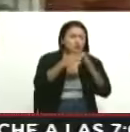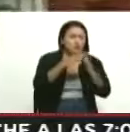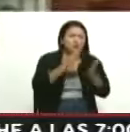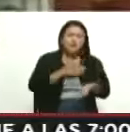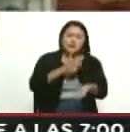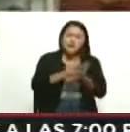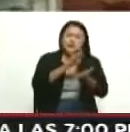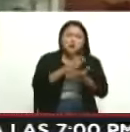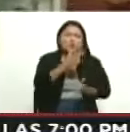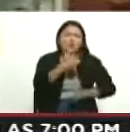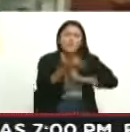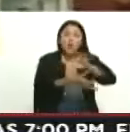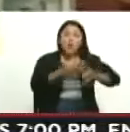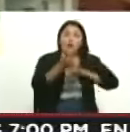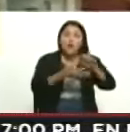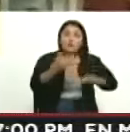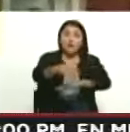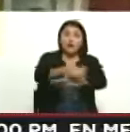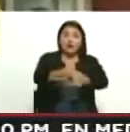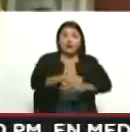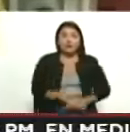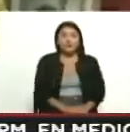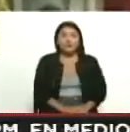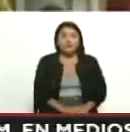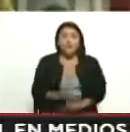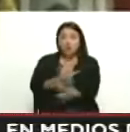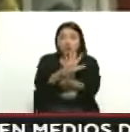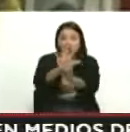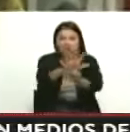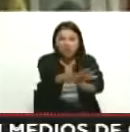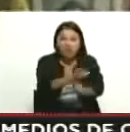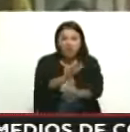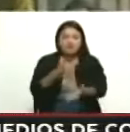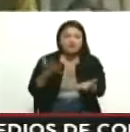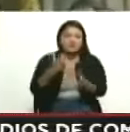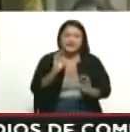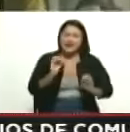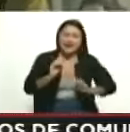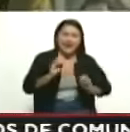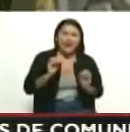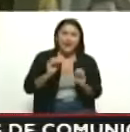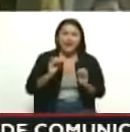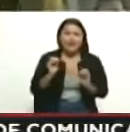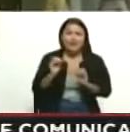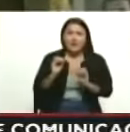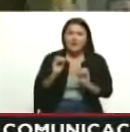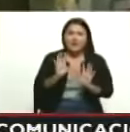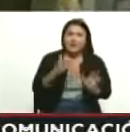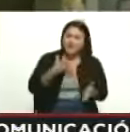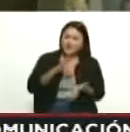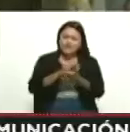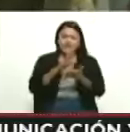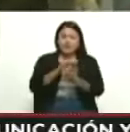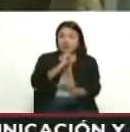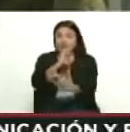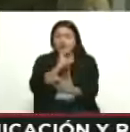divertirse y no hay problemas en la calle. Nadie los va a andar persiguiendo, nadie los va a estar